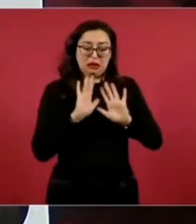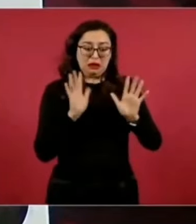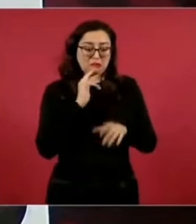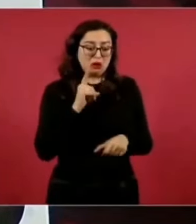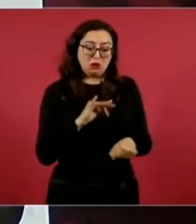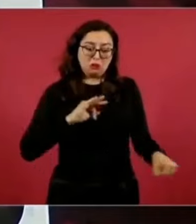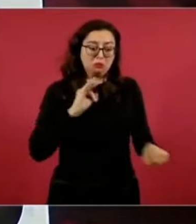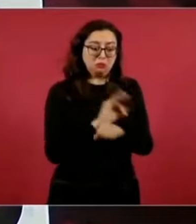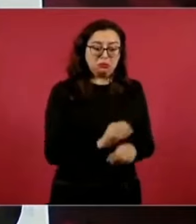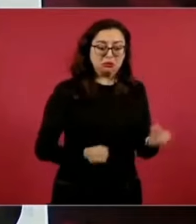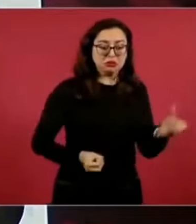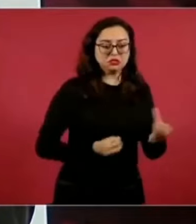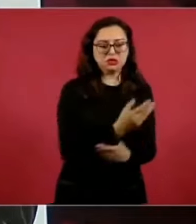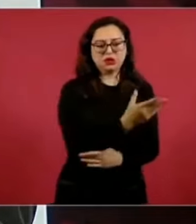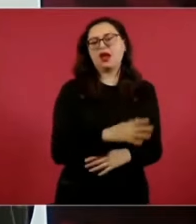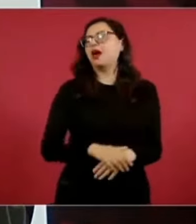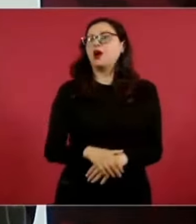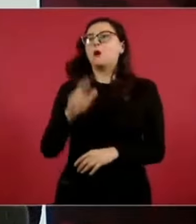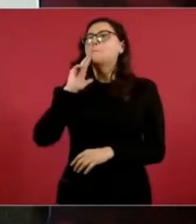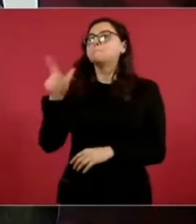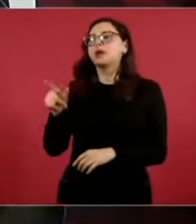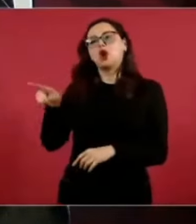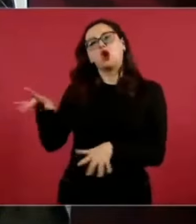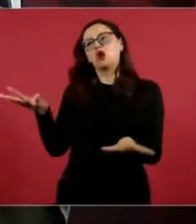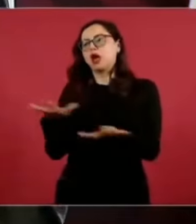cambio que pida